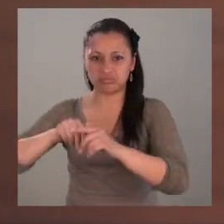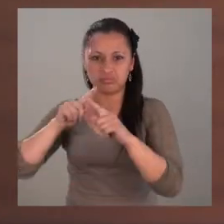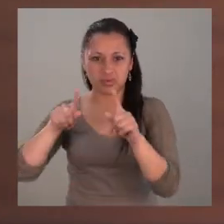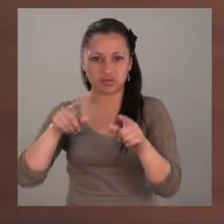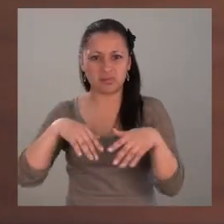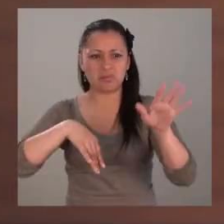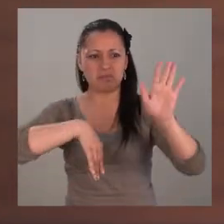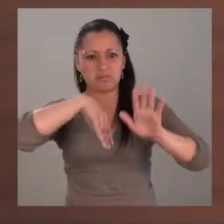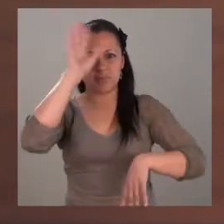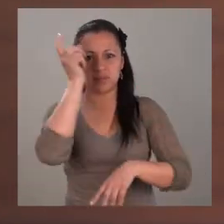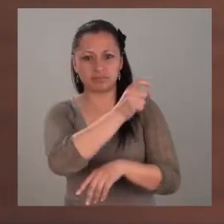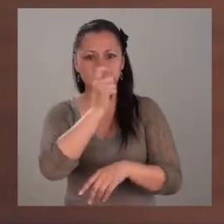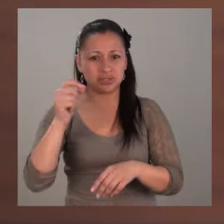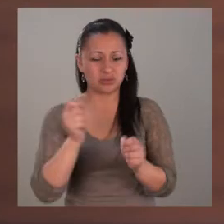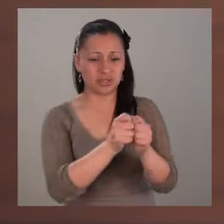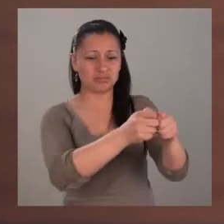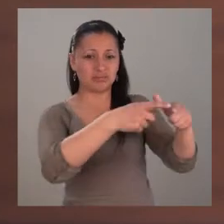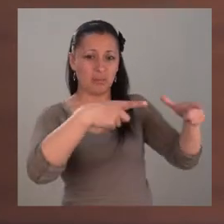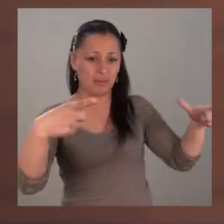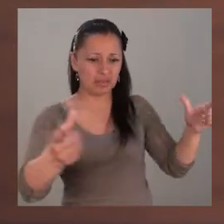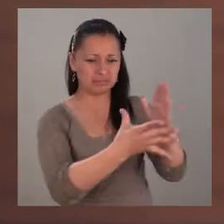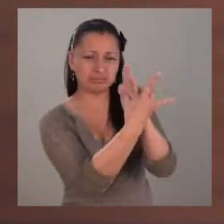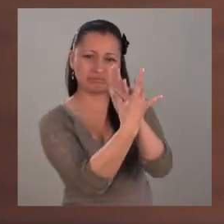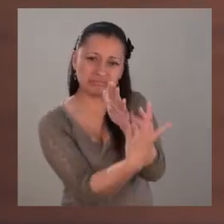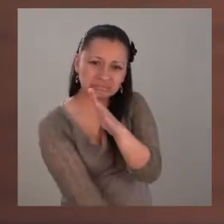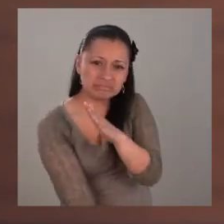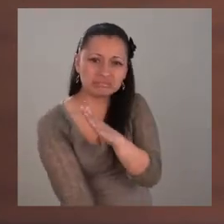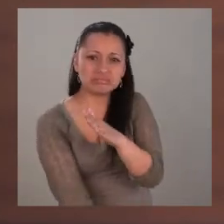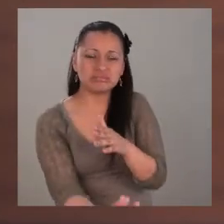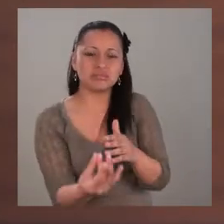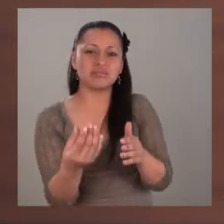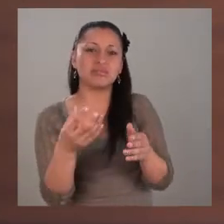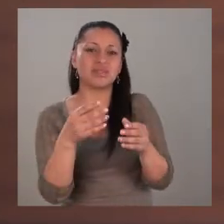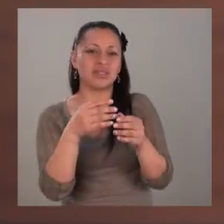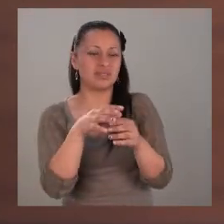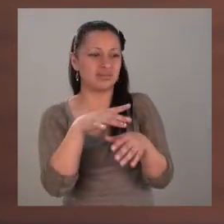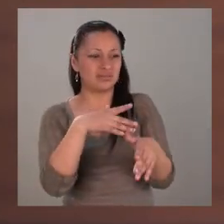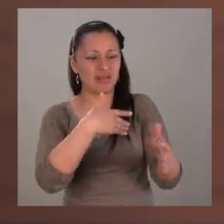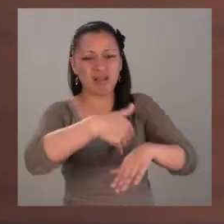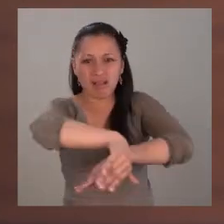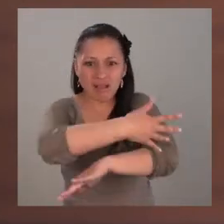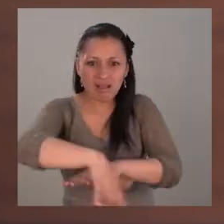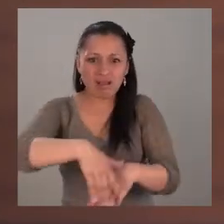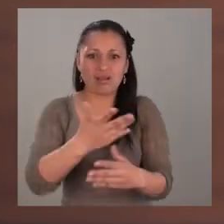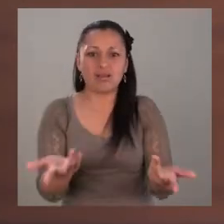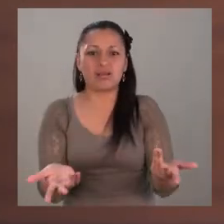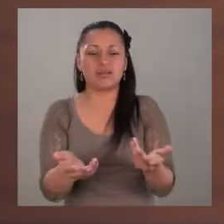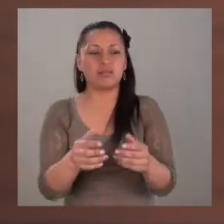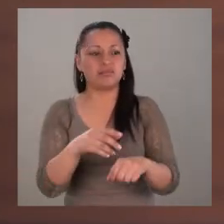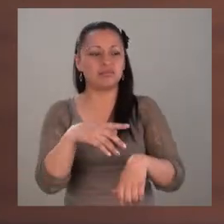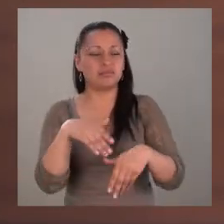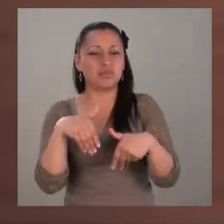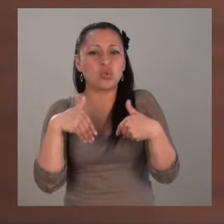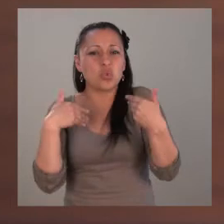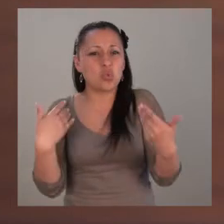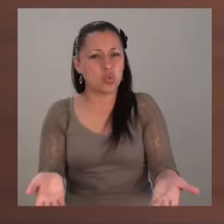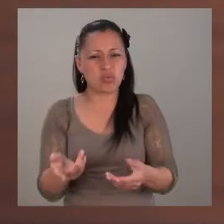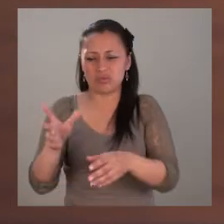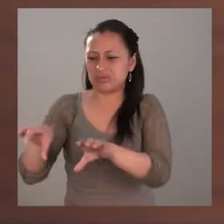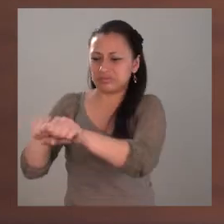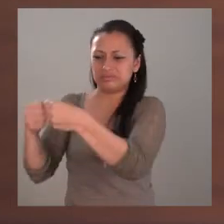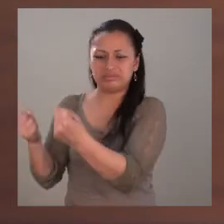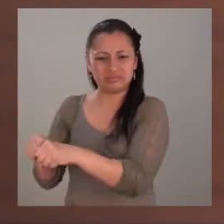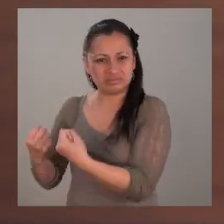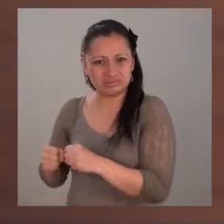manos, mientras condenan a la mayoría de las personas a la pobreza, a la indigencia,